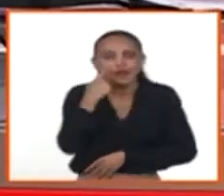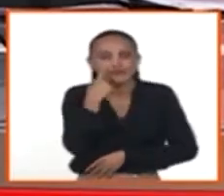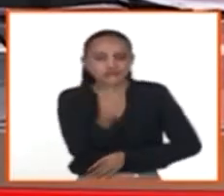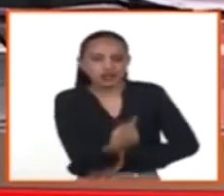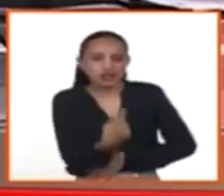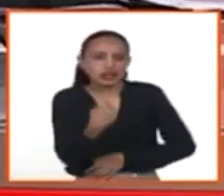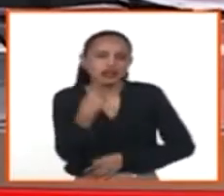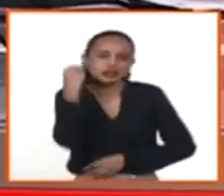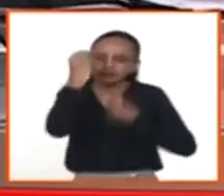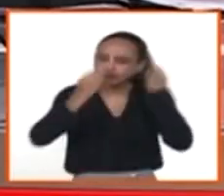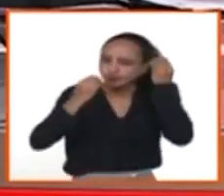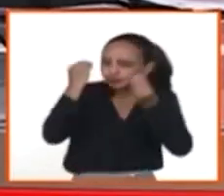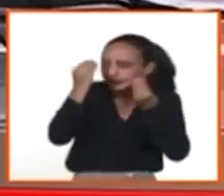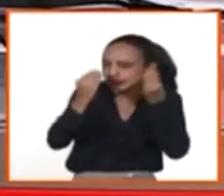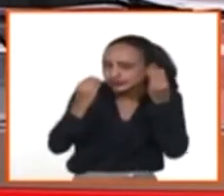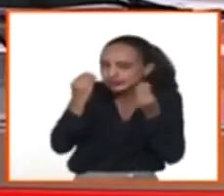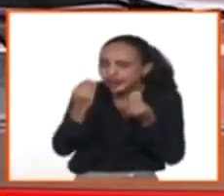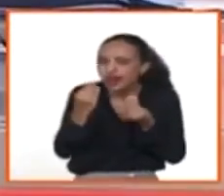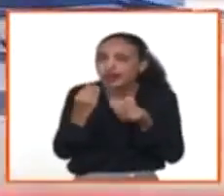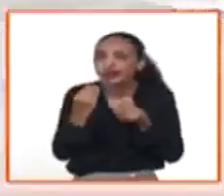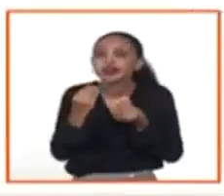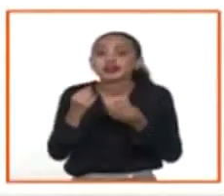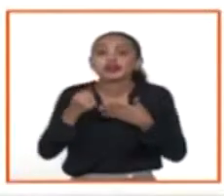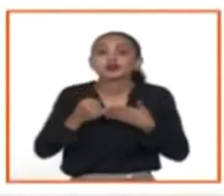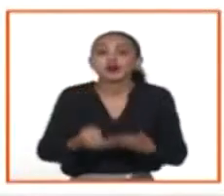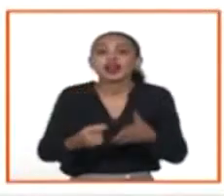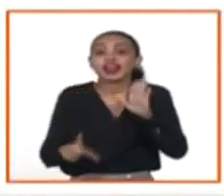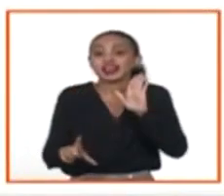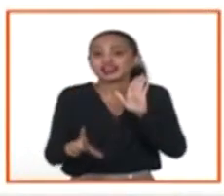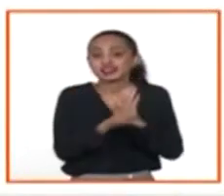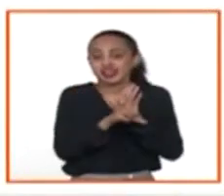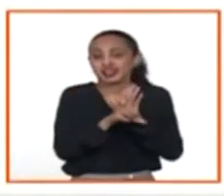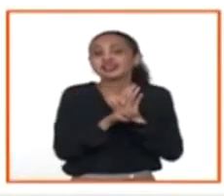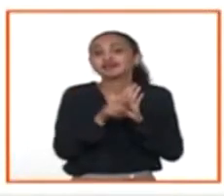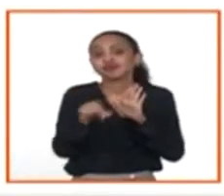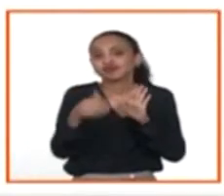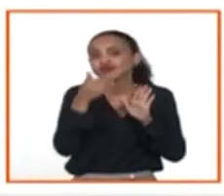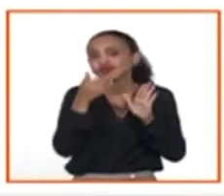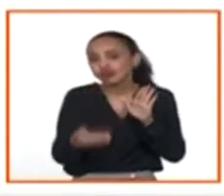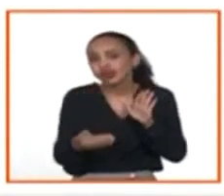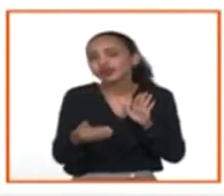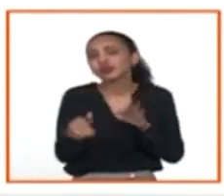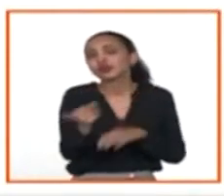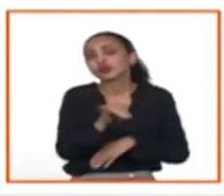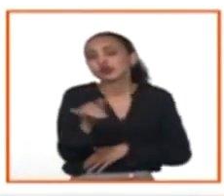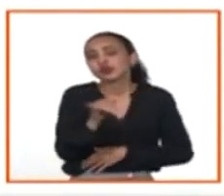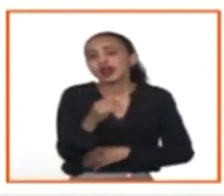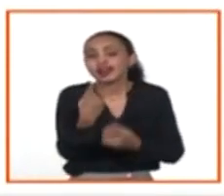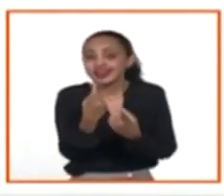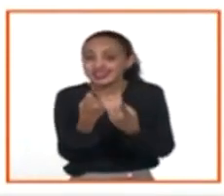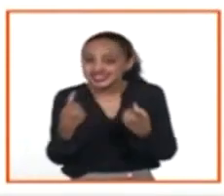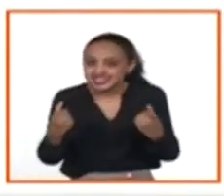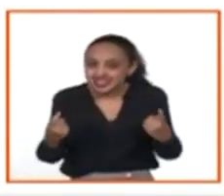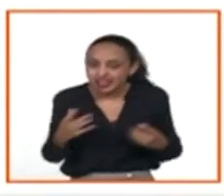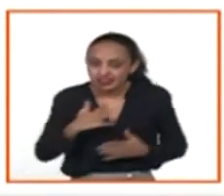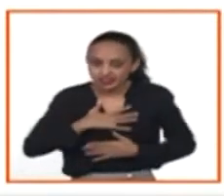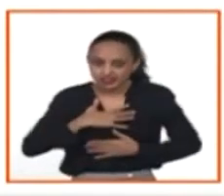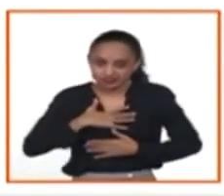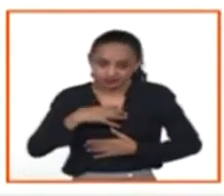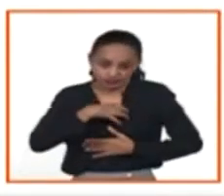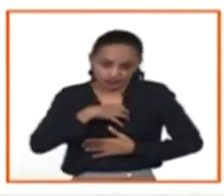y contribuir a que sea una ley que esté a la altura de los tiempos en que estamos y de las necesidades que tiene nuestro país,